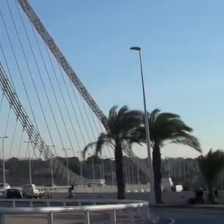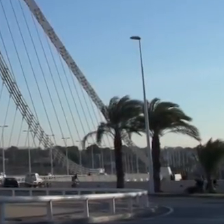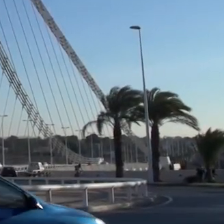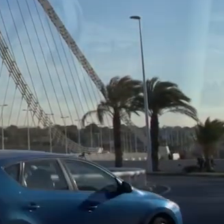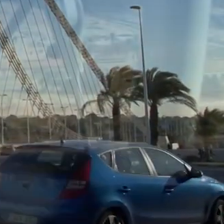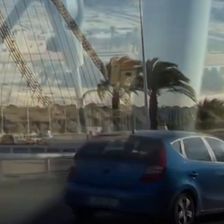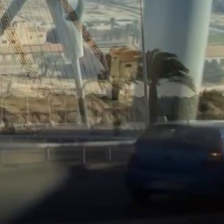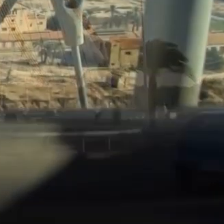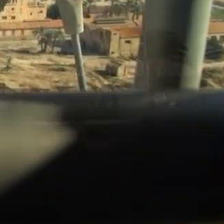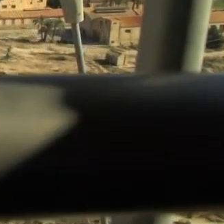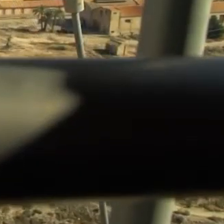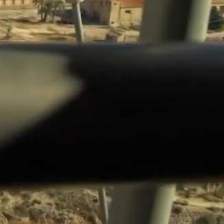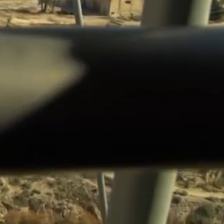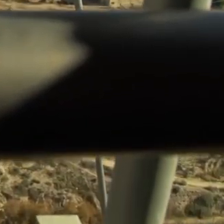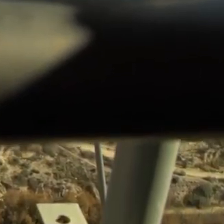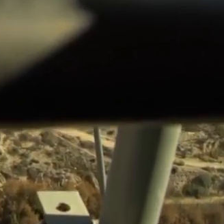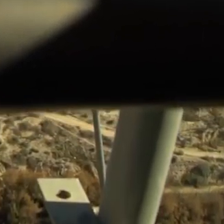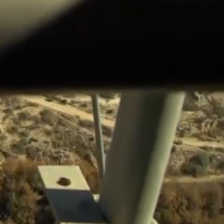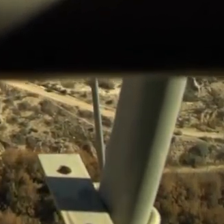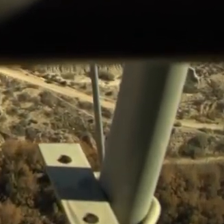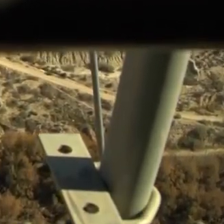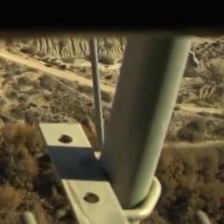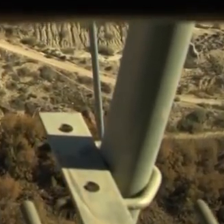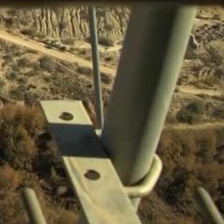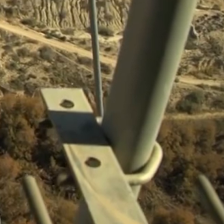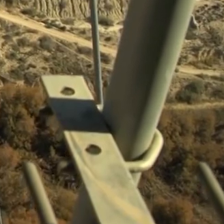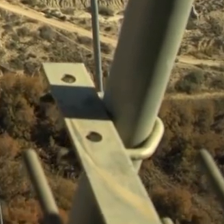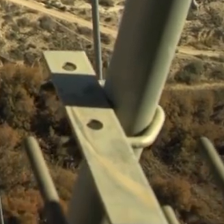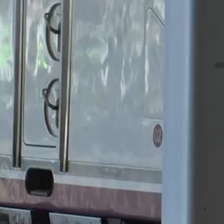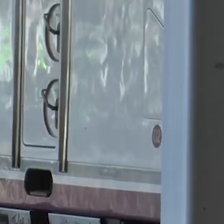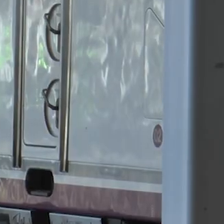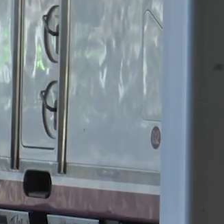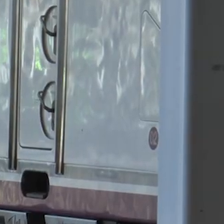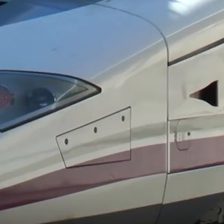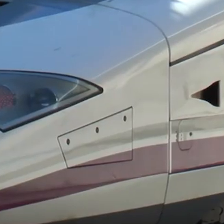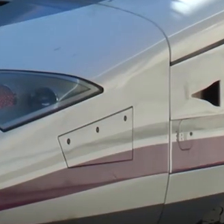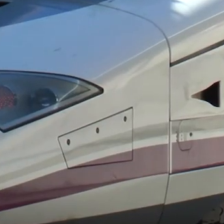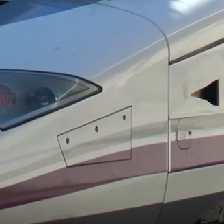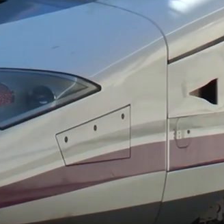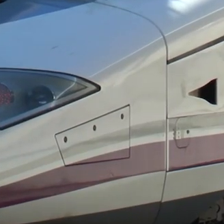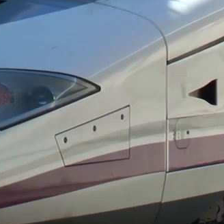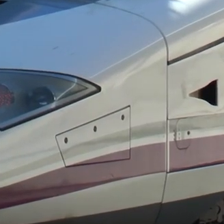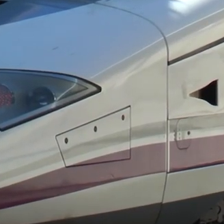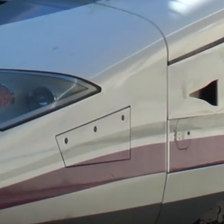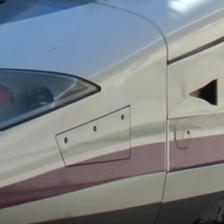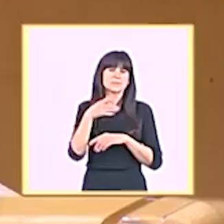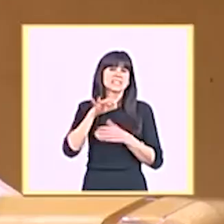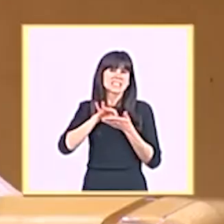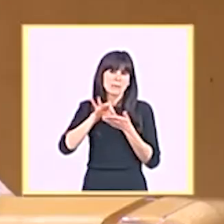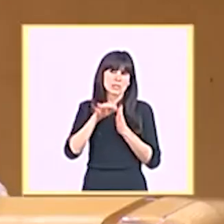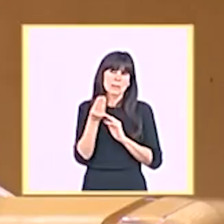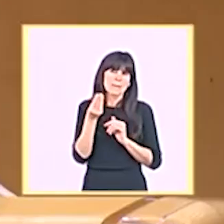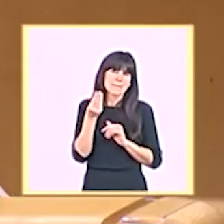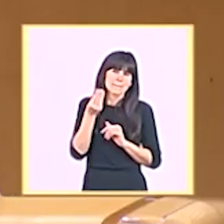un reciente estudio no son necesarias algunas de las reivindicaciones que desde el PP se están haciendo como la duplicidad de la línea de cercanías